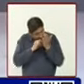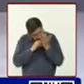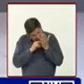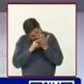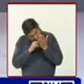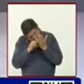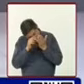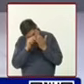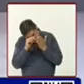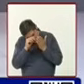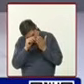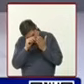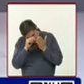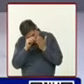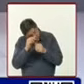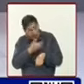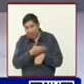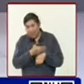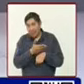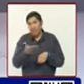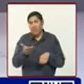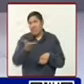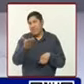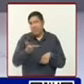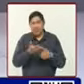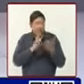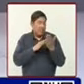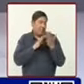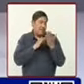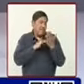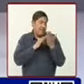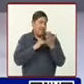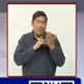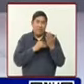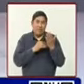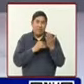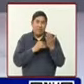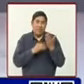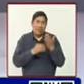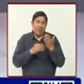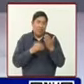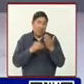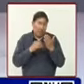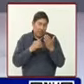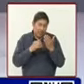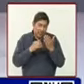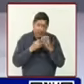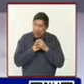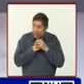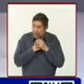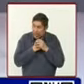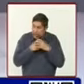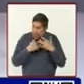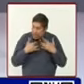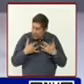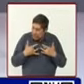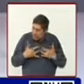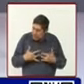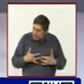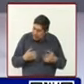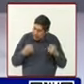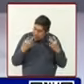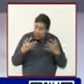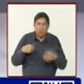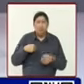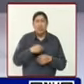tablet. Que te hace volar las horas, te quita el sueño. Claro, tu cerebro queda tan activo. El insomnio, la ansiedad, la depresión, hay tantos factores.